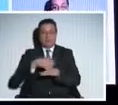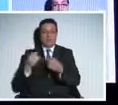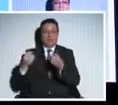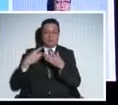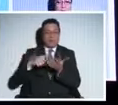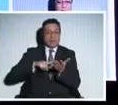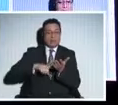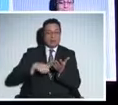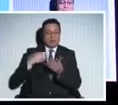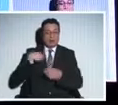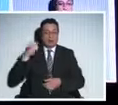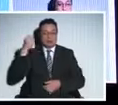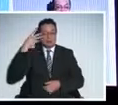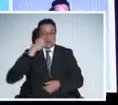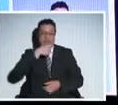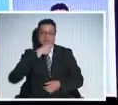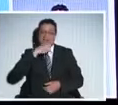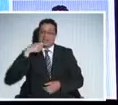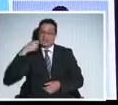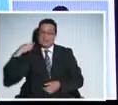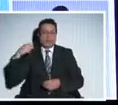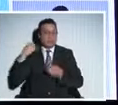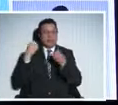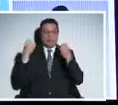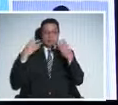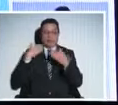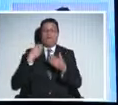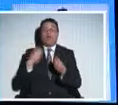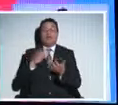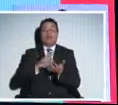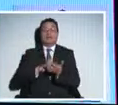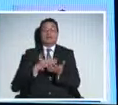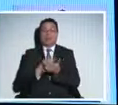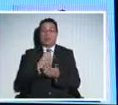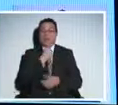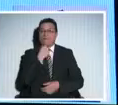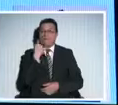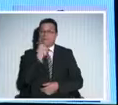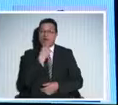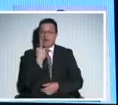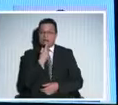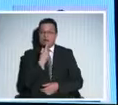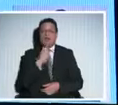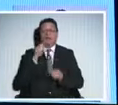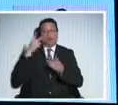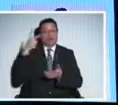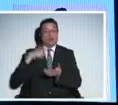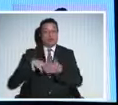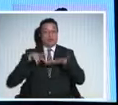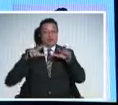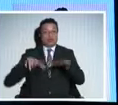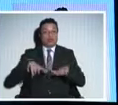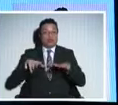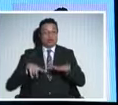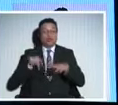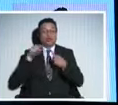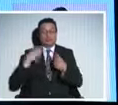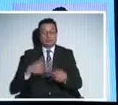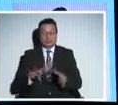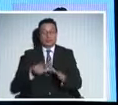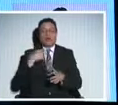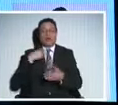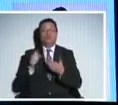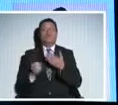para aprender a cepillarme bien mis dientes y tener una buena salud bucal. El año 2018 se adquirieron 22